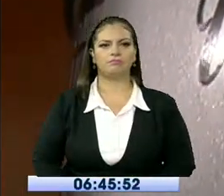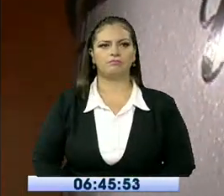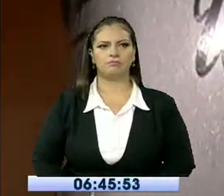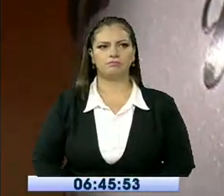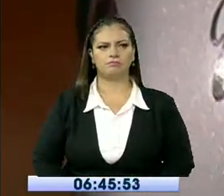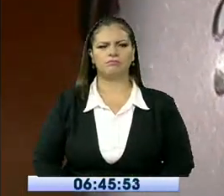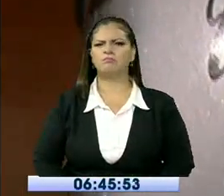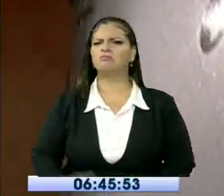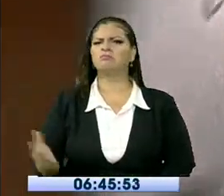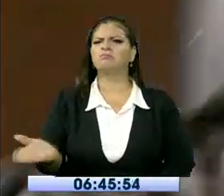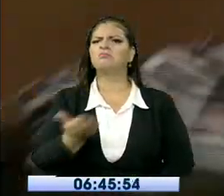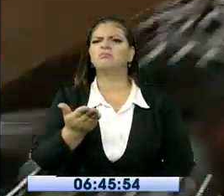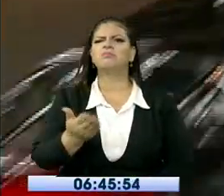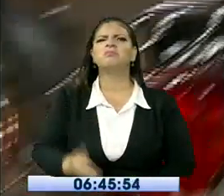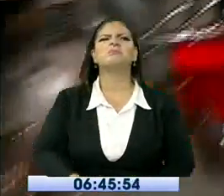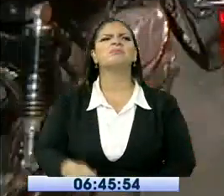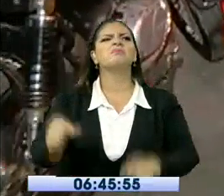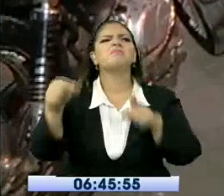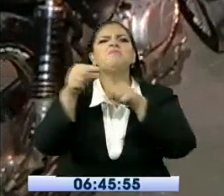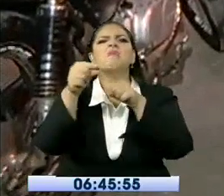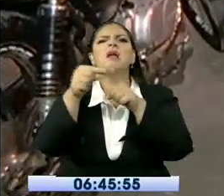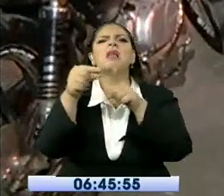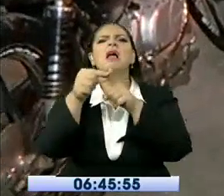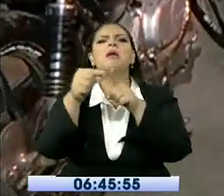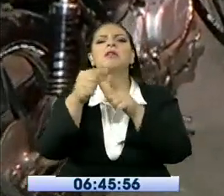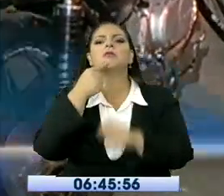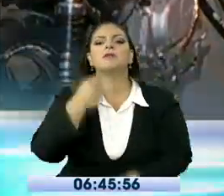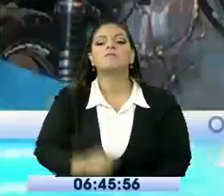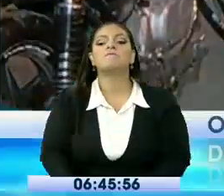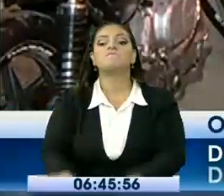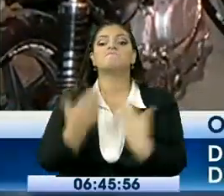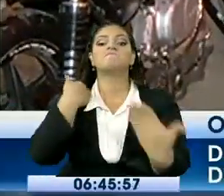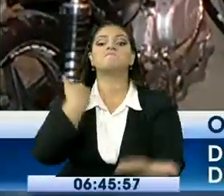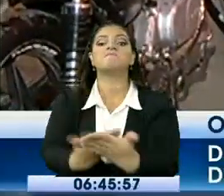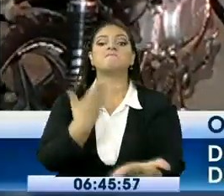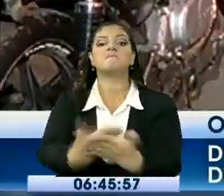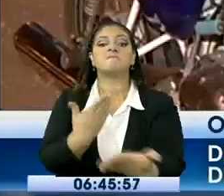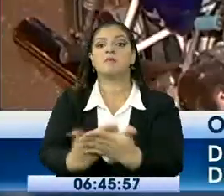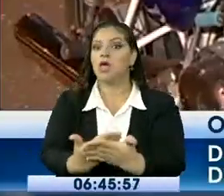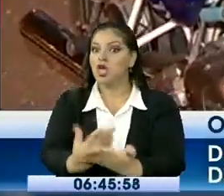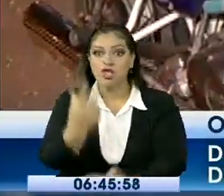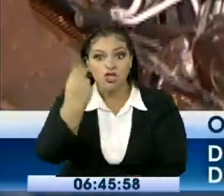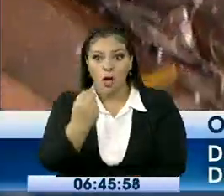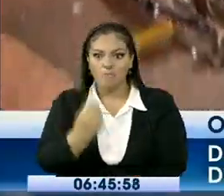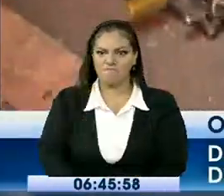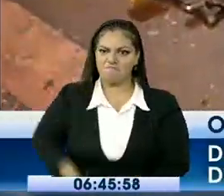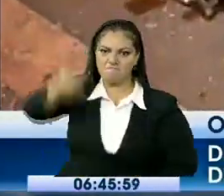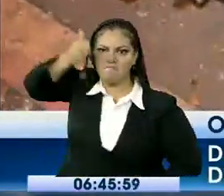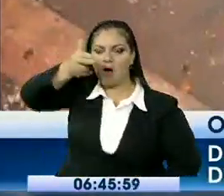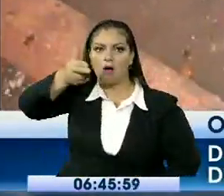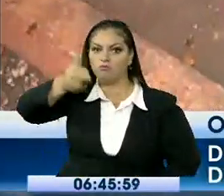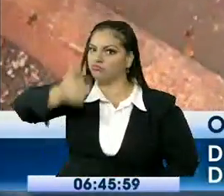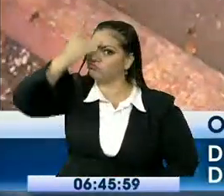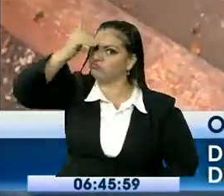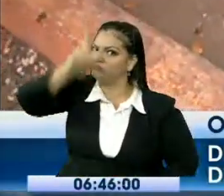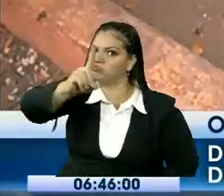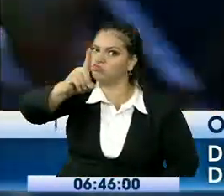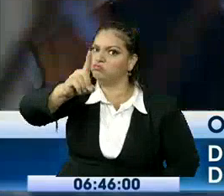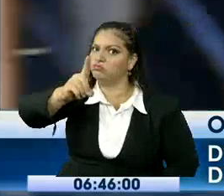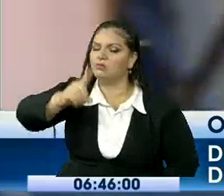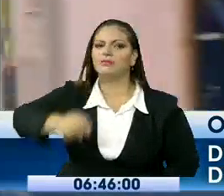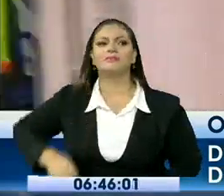Plata o plomo, usted decide. Es la frase con la que cuenta una de las tres motocicletas en que